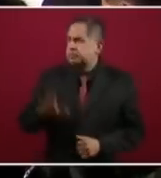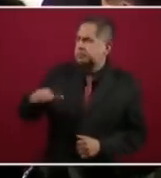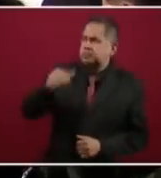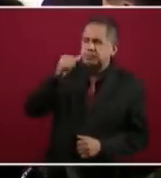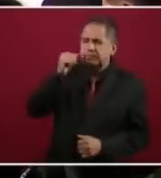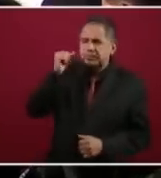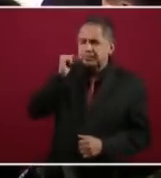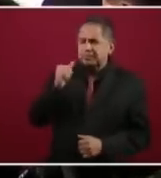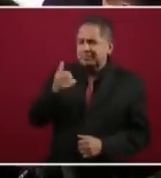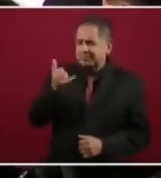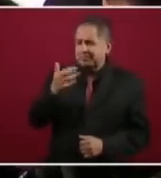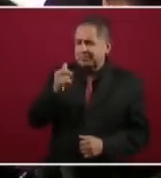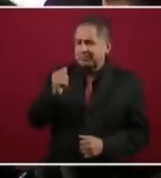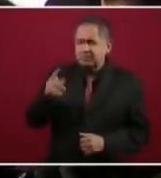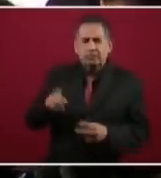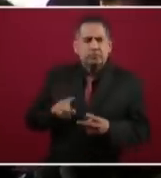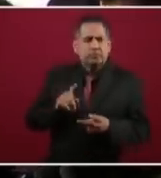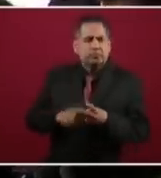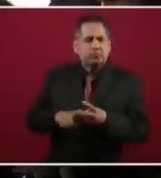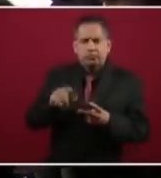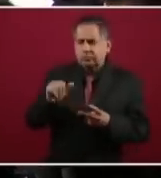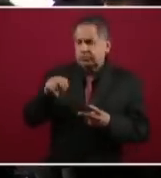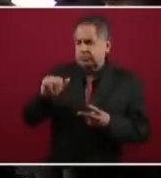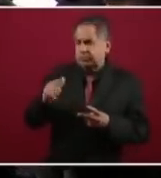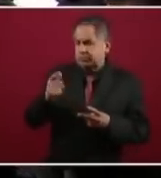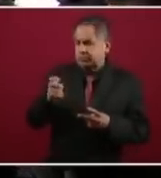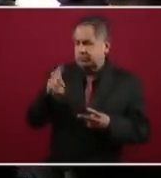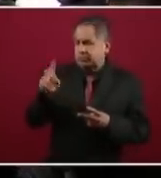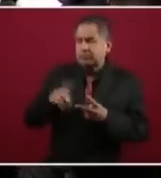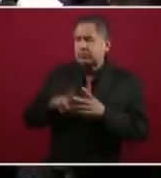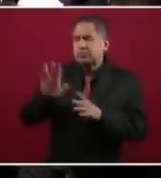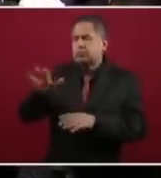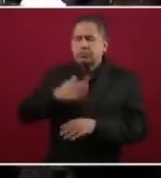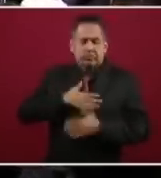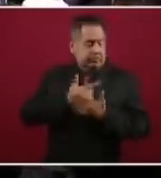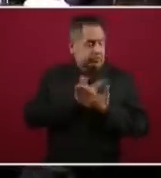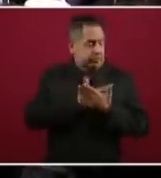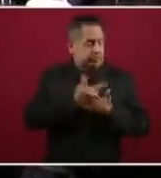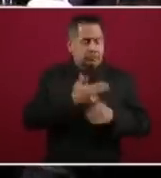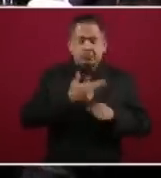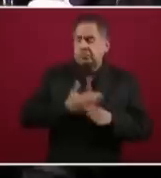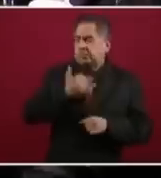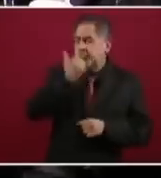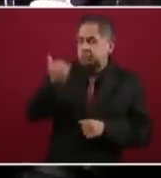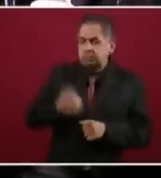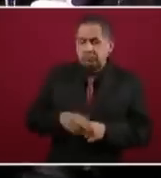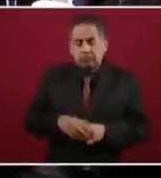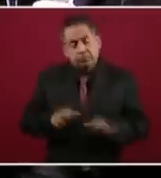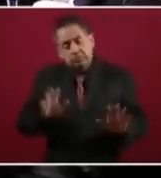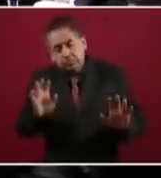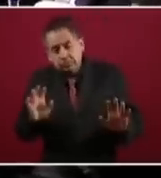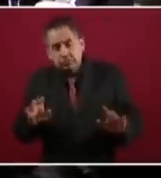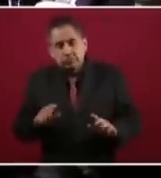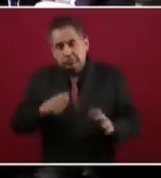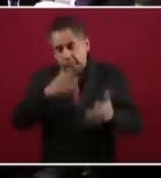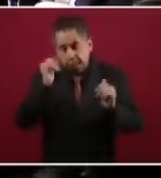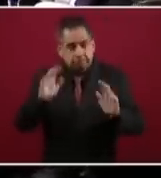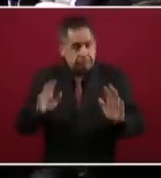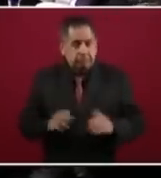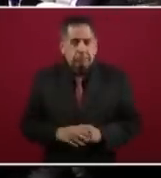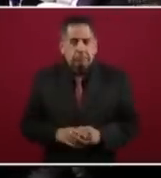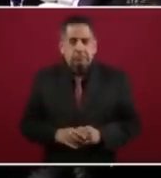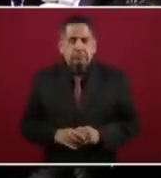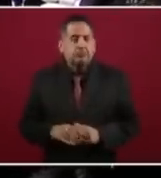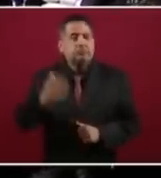Gabriela, decían que fue un error de su contador estas condonaciones que les hicieron. ¿Qué opinas? Puede ser. Es que se veía